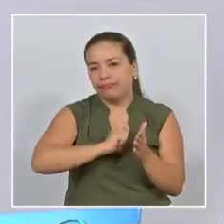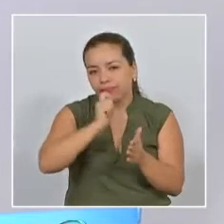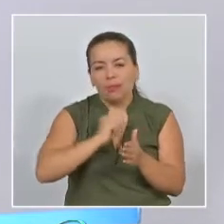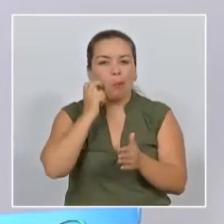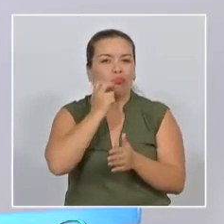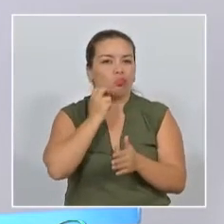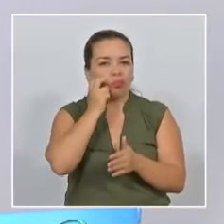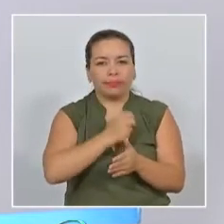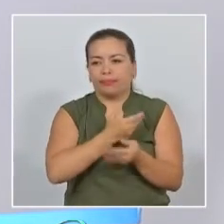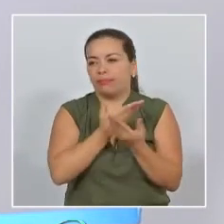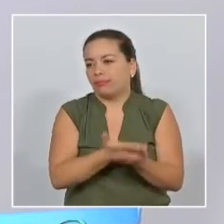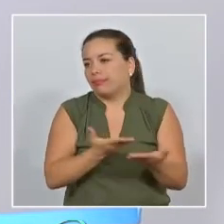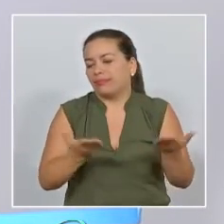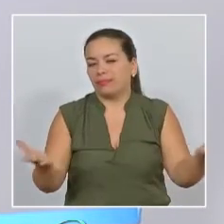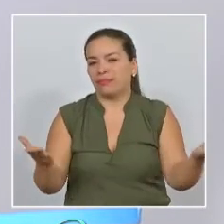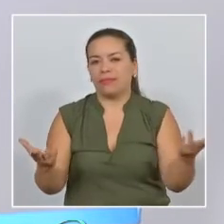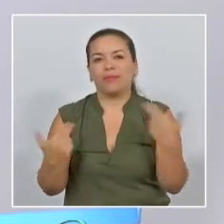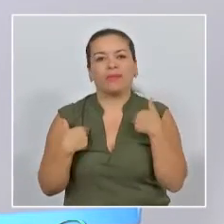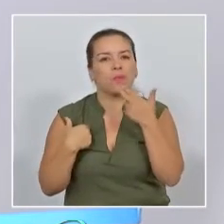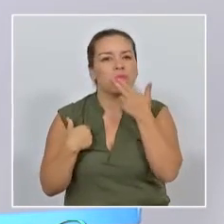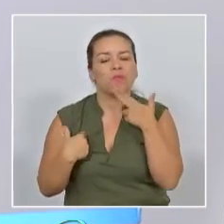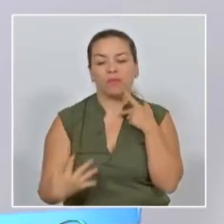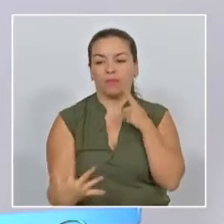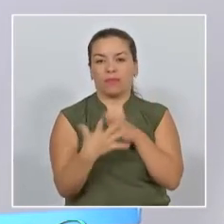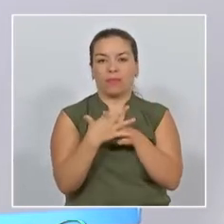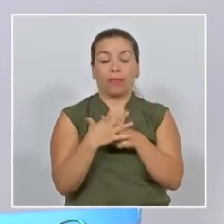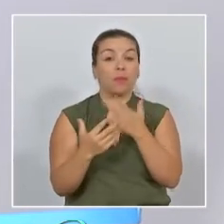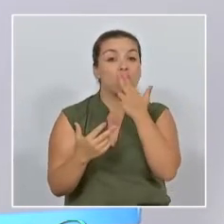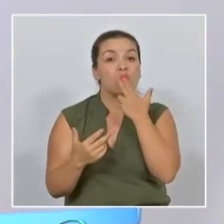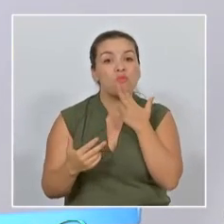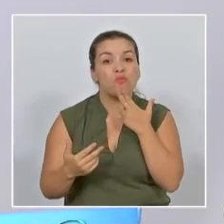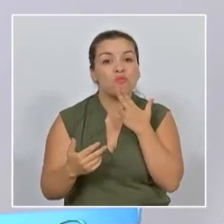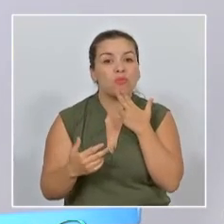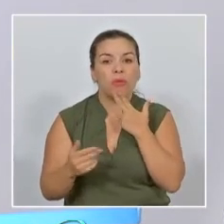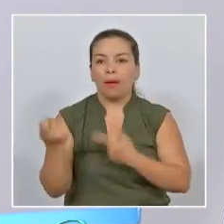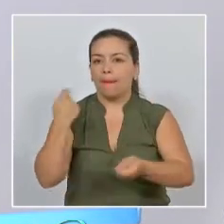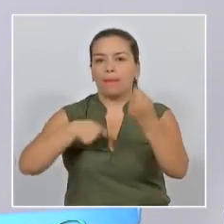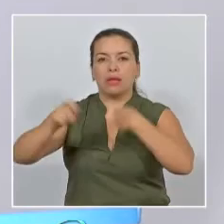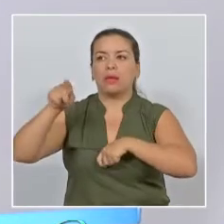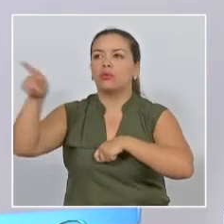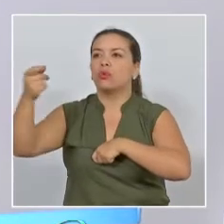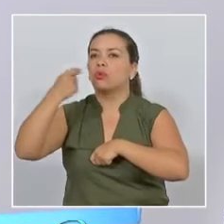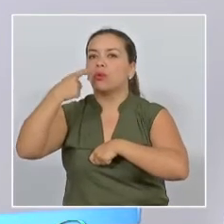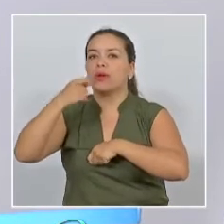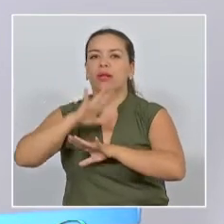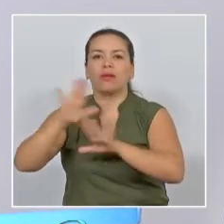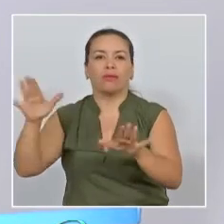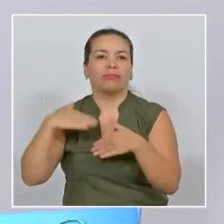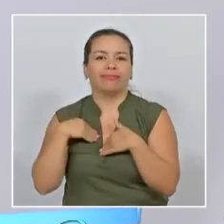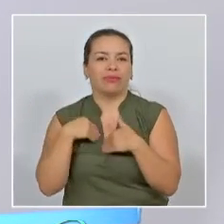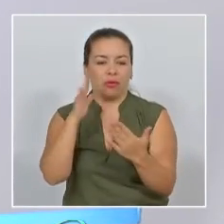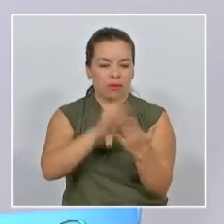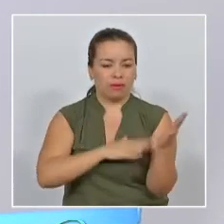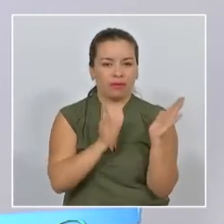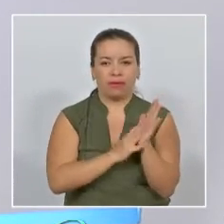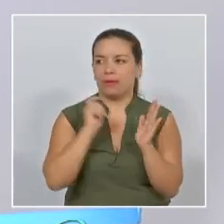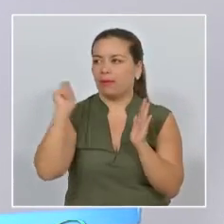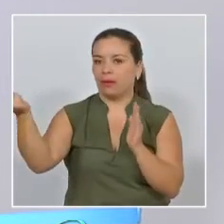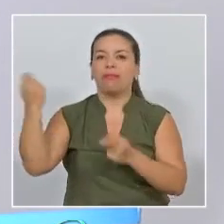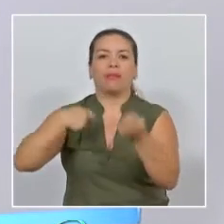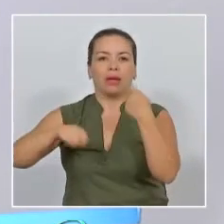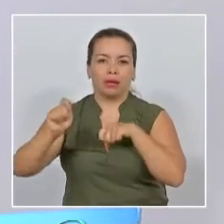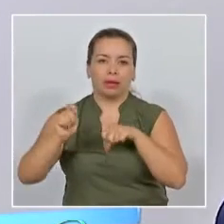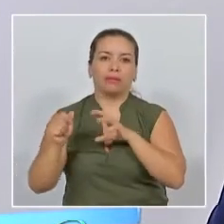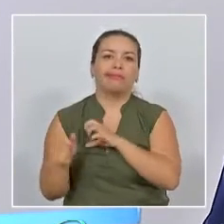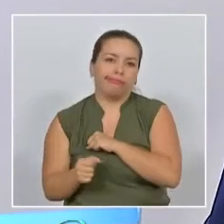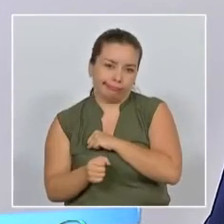chicles, lo que tenga azúcar. El azúcar la deberían de vender en droguerías con fórmula médica. Qué